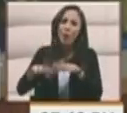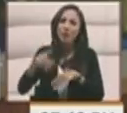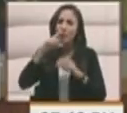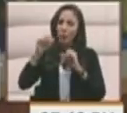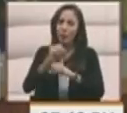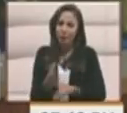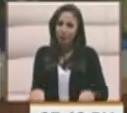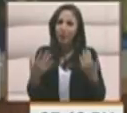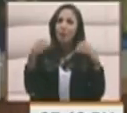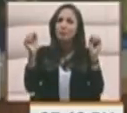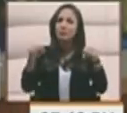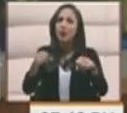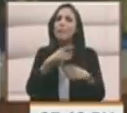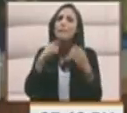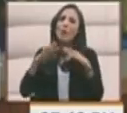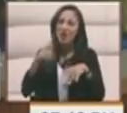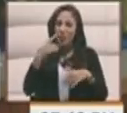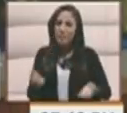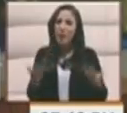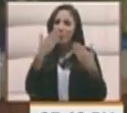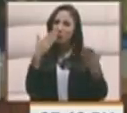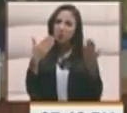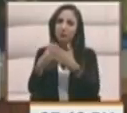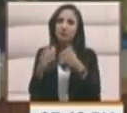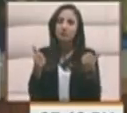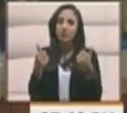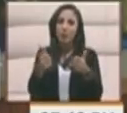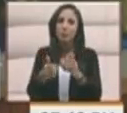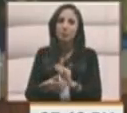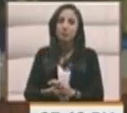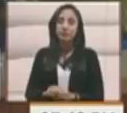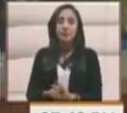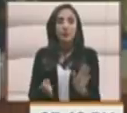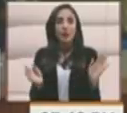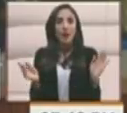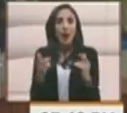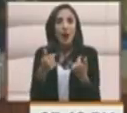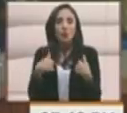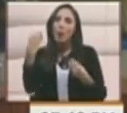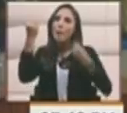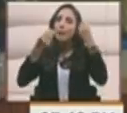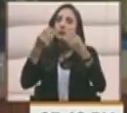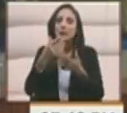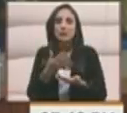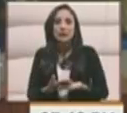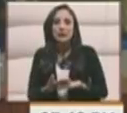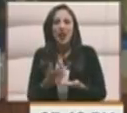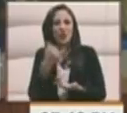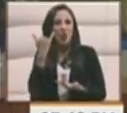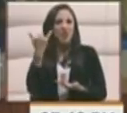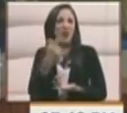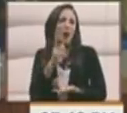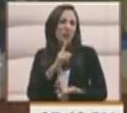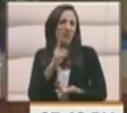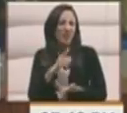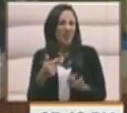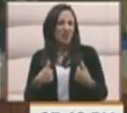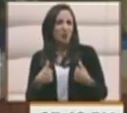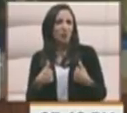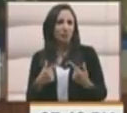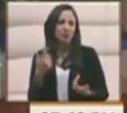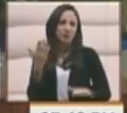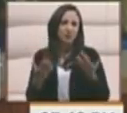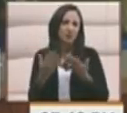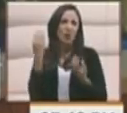hágale. Vamos para adelante. Pero si esto ocurre, yo pensando, estarán fanfarroneando, no creo, estarán